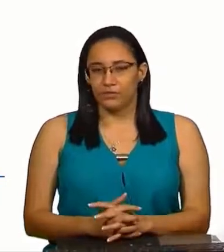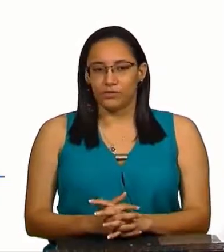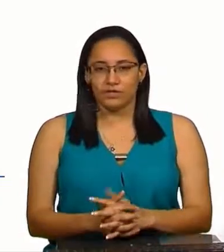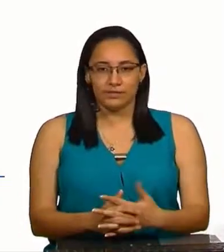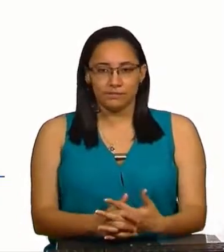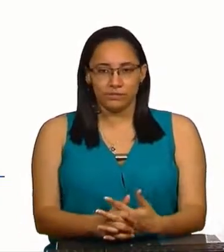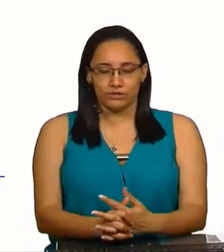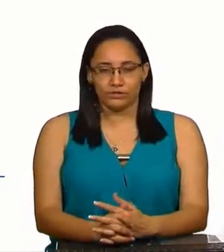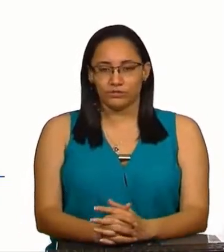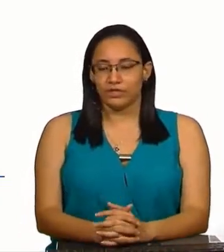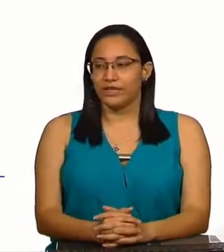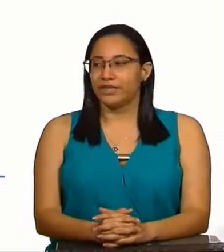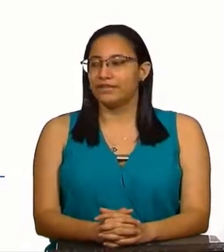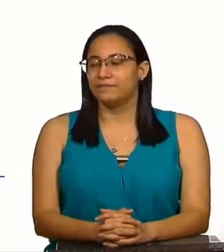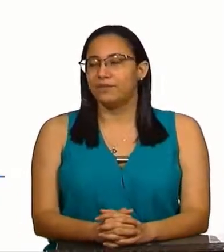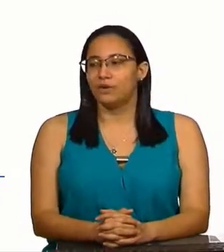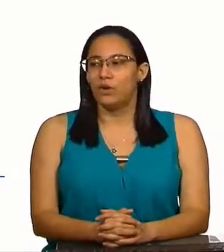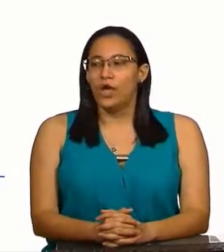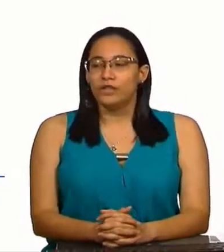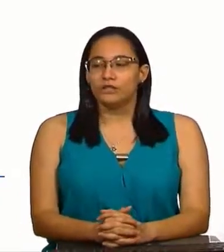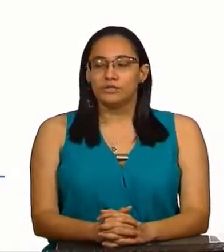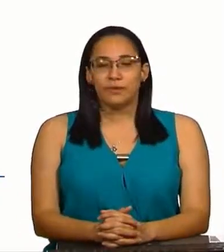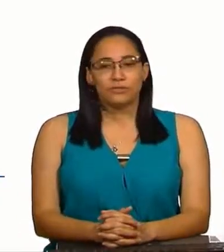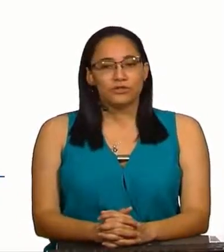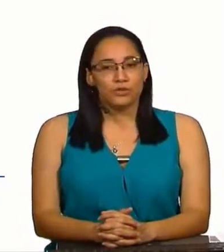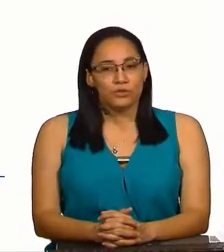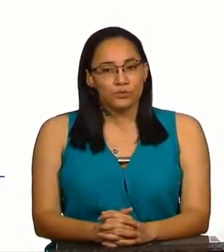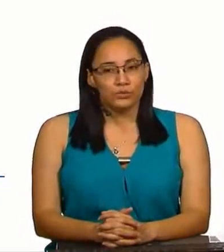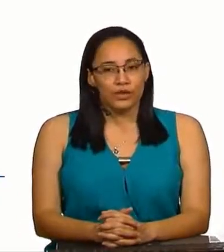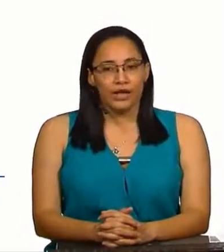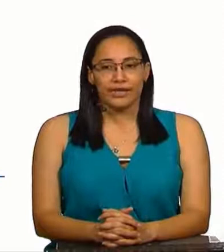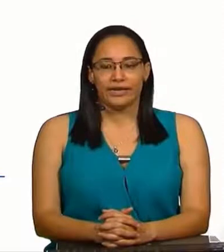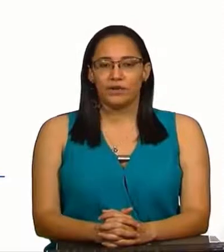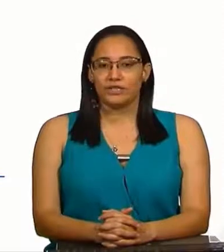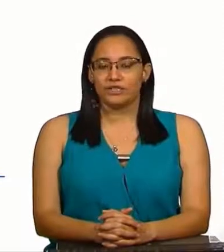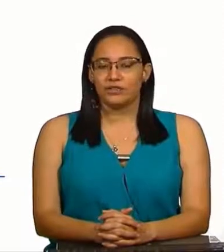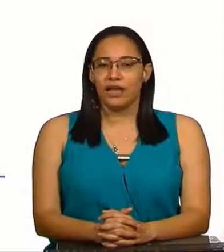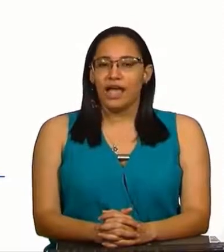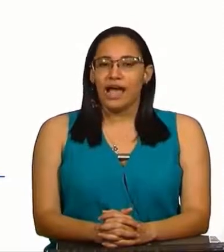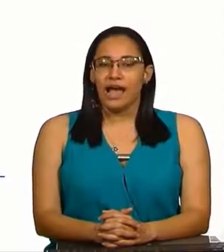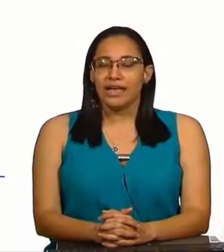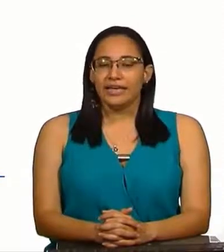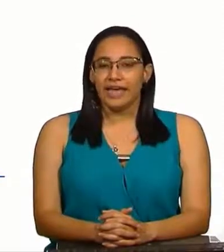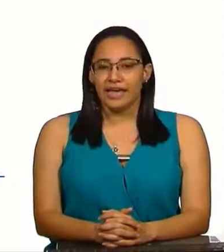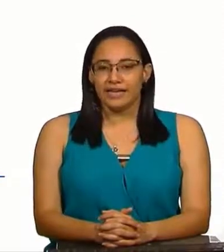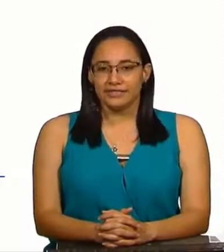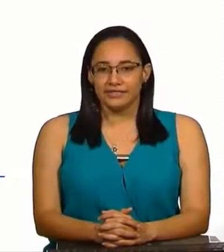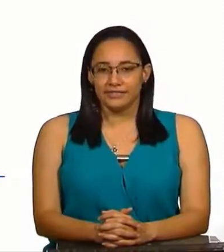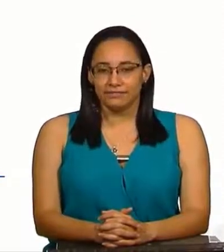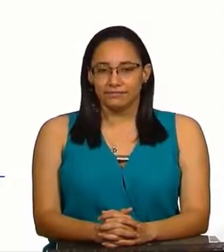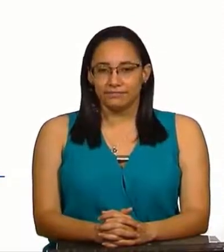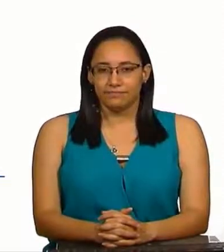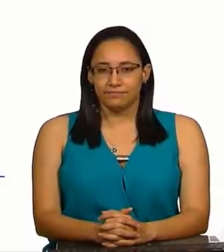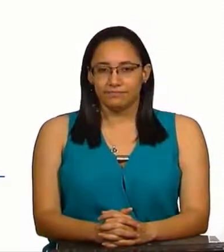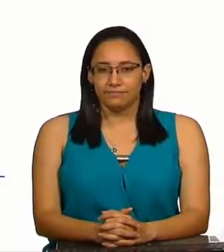botella o este bote, como ustedes quieran llamarlo. Entonces vamos todos juntos a leer la oración. I